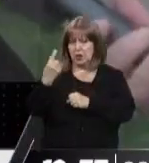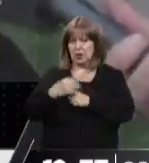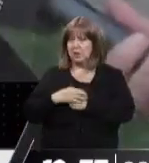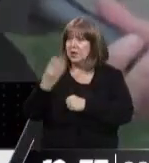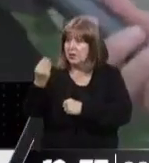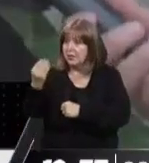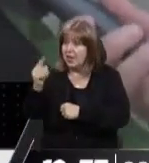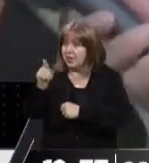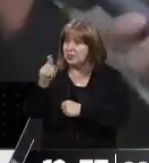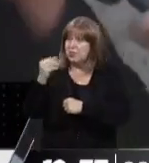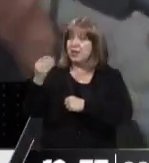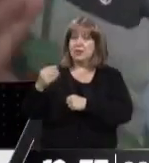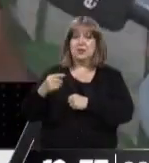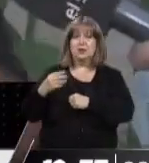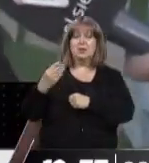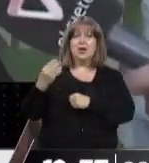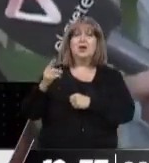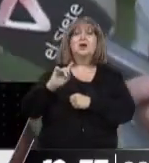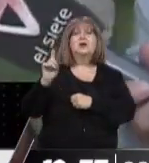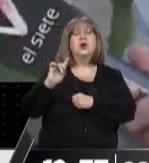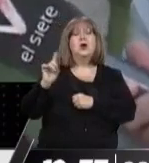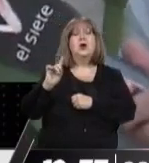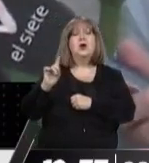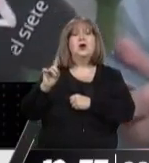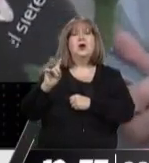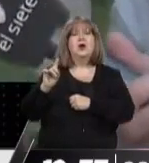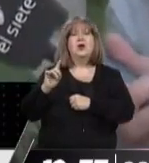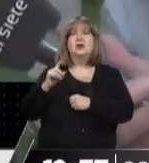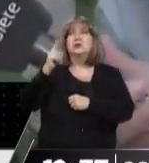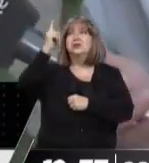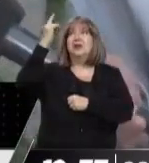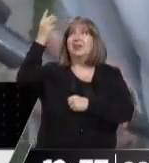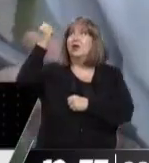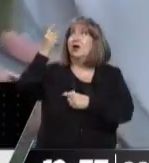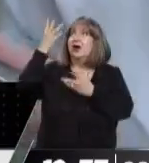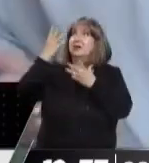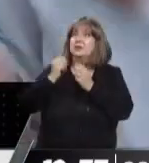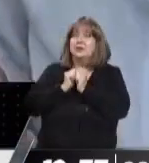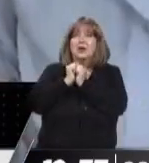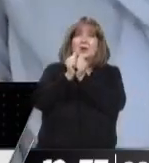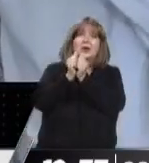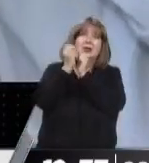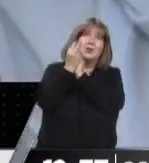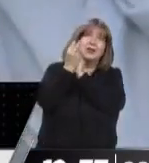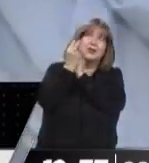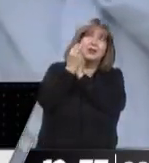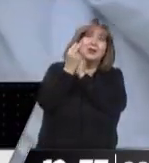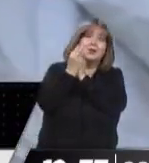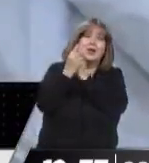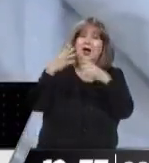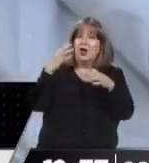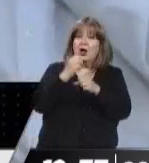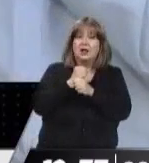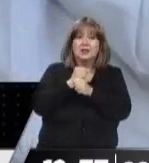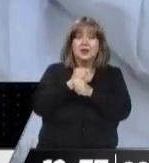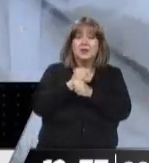miedo? Yo no estoy yendo sola, papi. Estoy yendo con el Señor. Él me cuida de todo. Ay, no puedo creer. Las